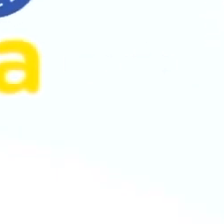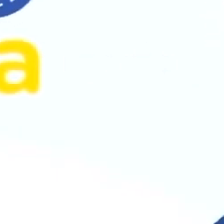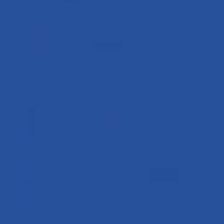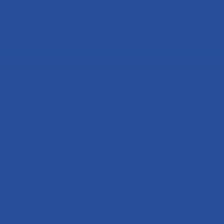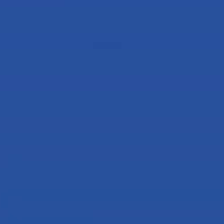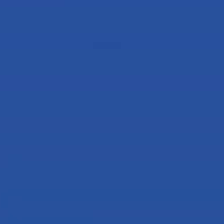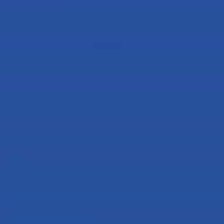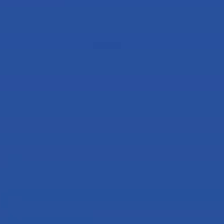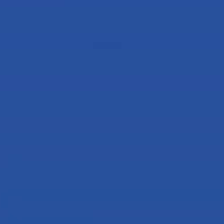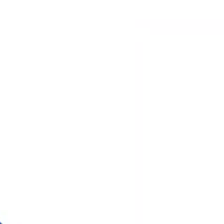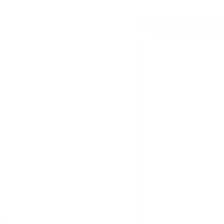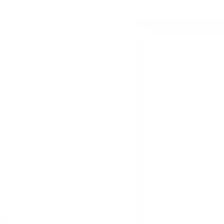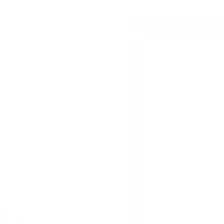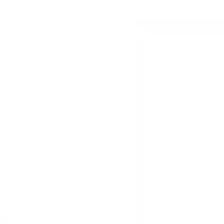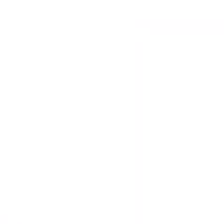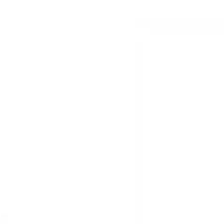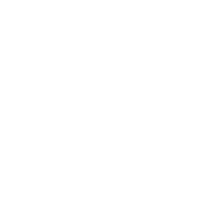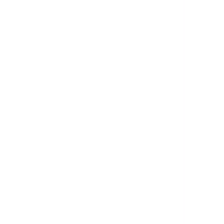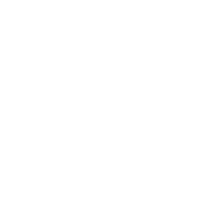casa.